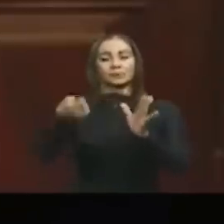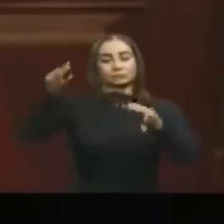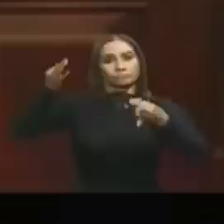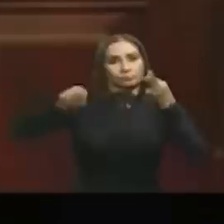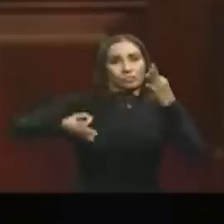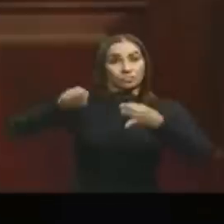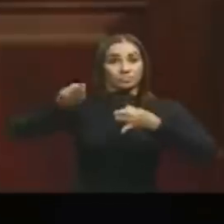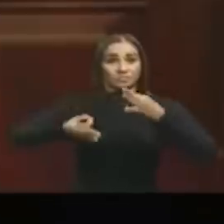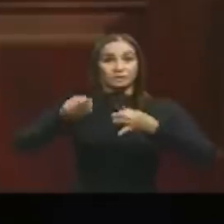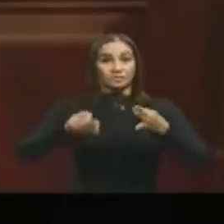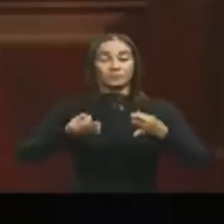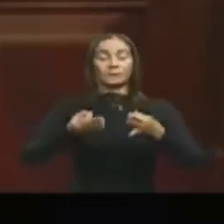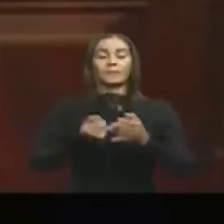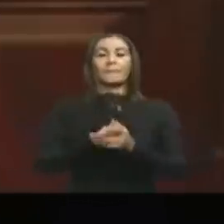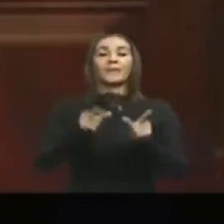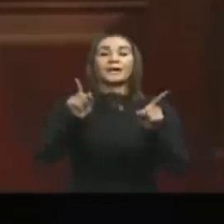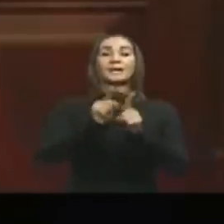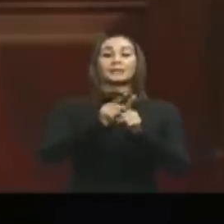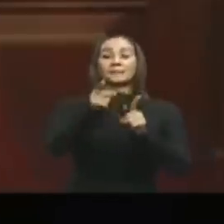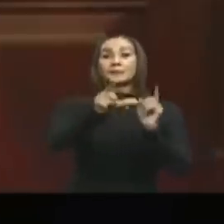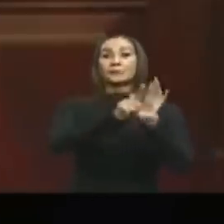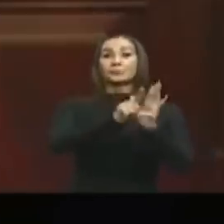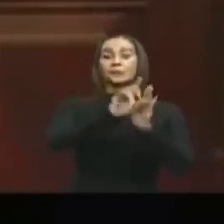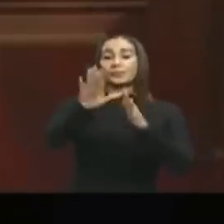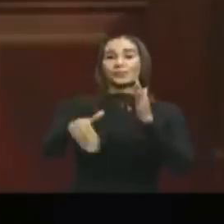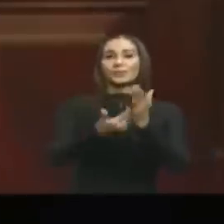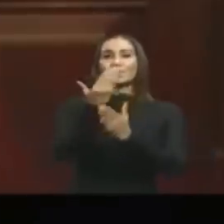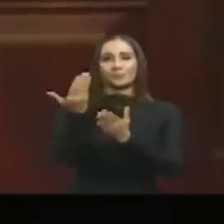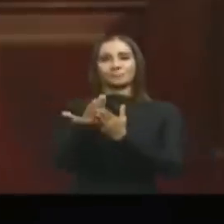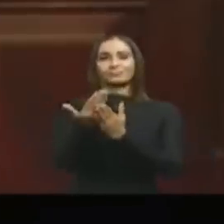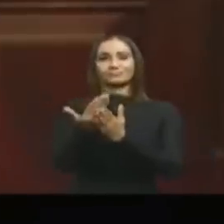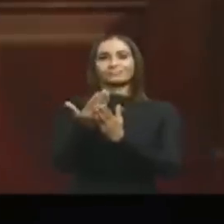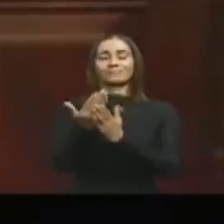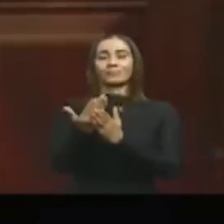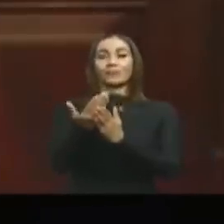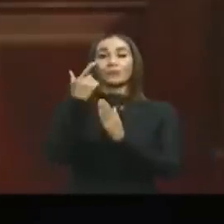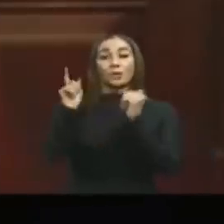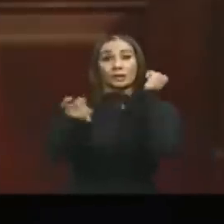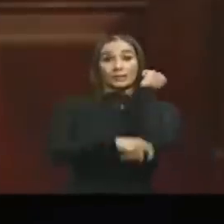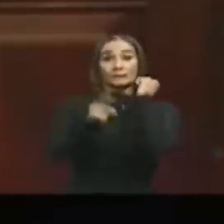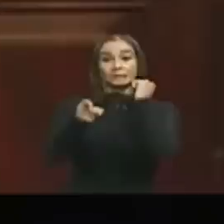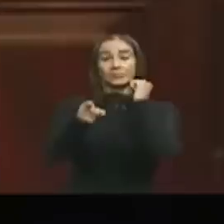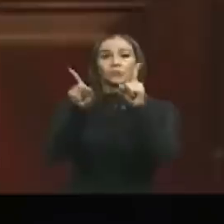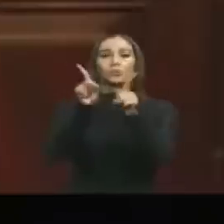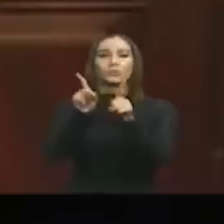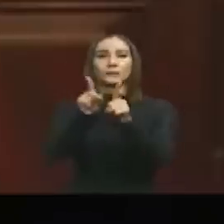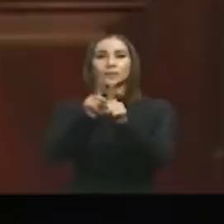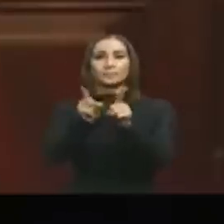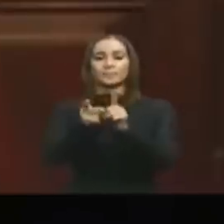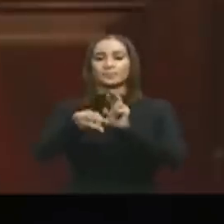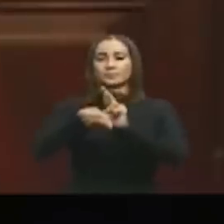justicia restaurativa. Un concepto nuevo en nuestro ordenamiento, porque no solo se sanciona, sino que se